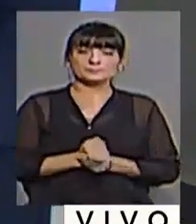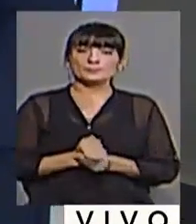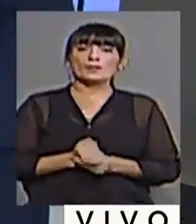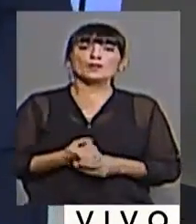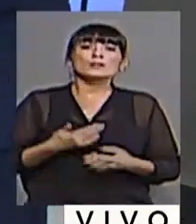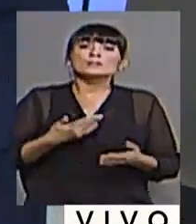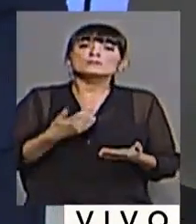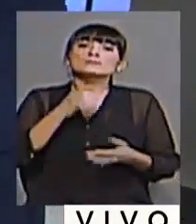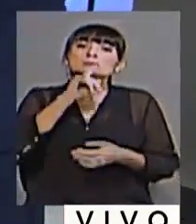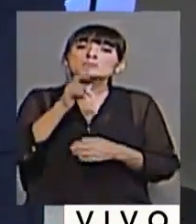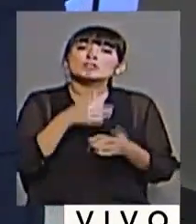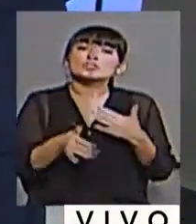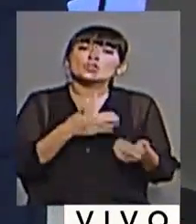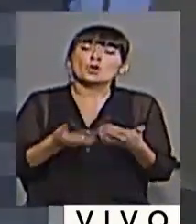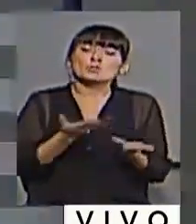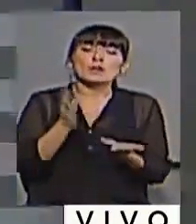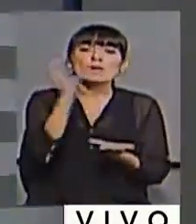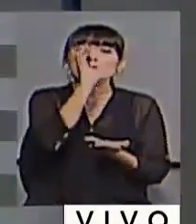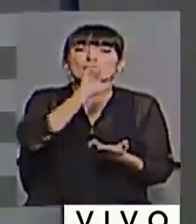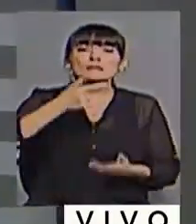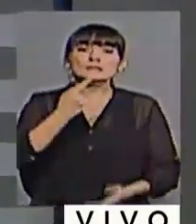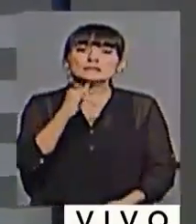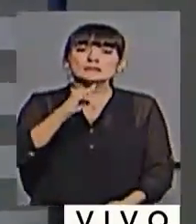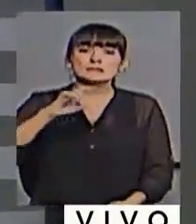buscar Guillermo Díaz los votos?